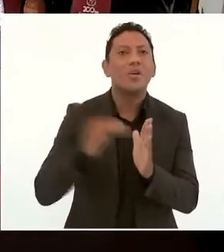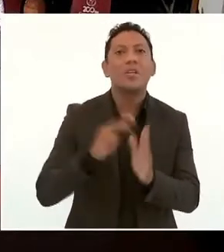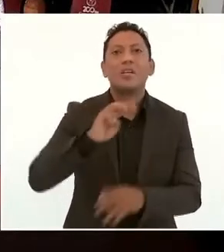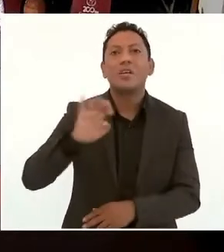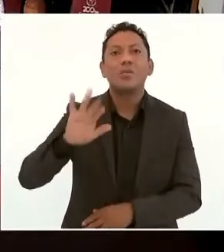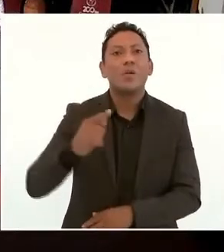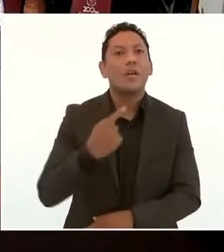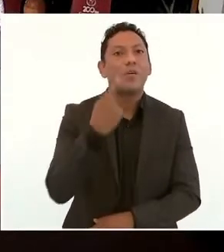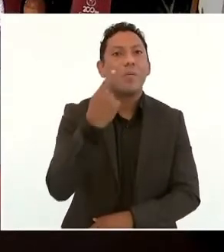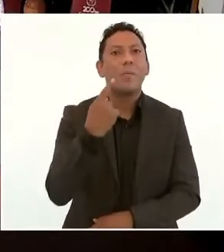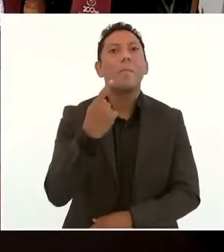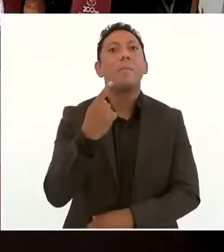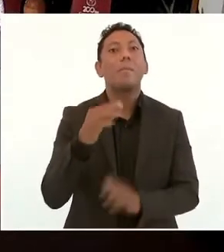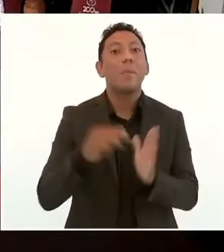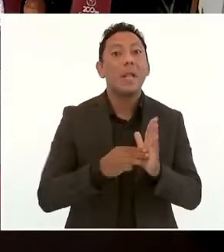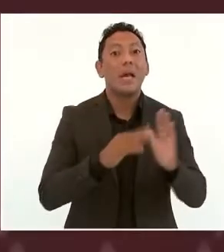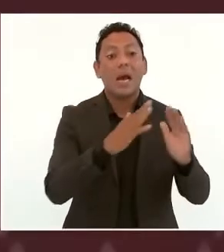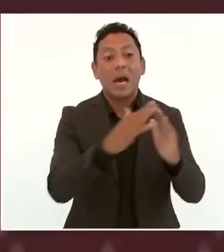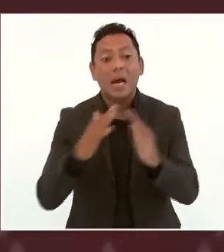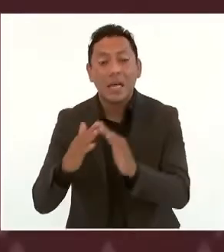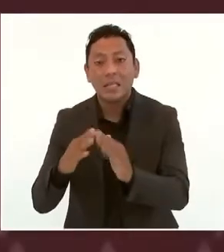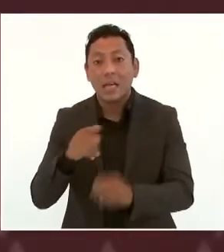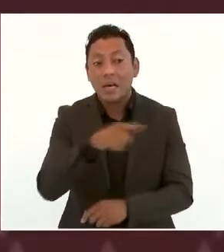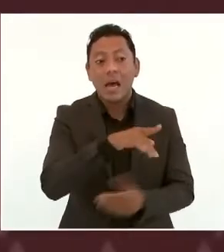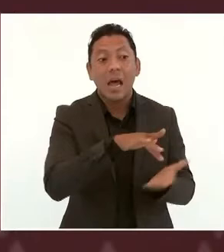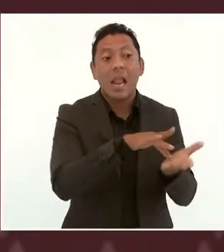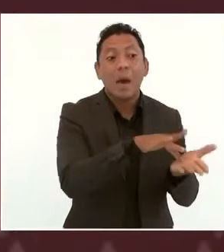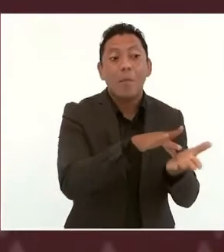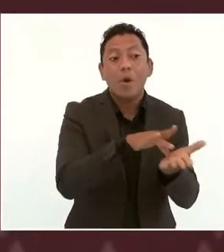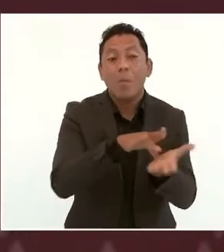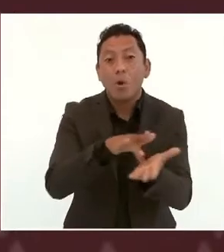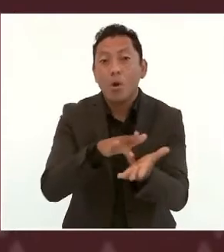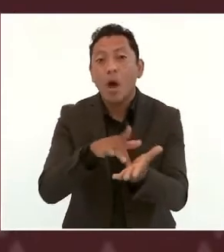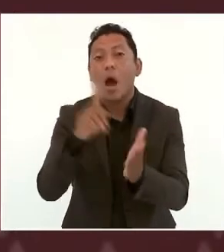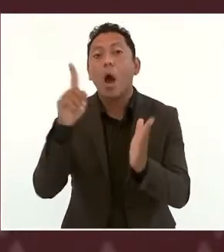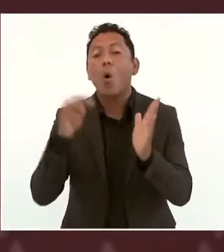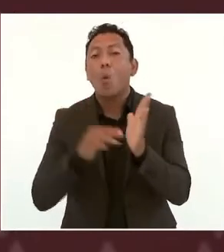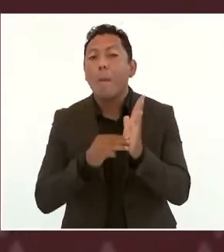1.351.000 viviendas, y se apoya a